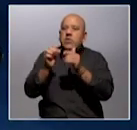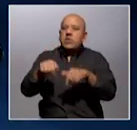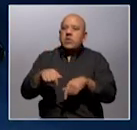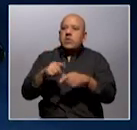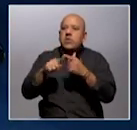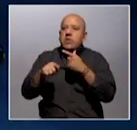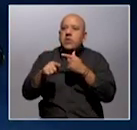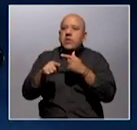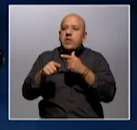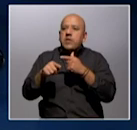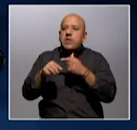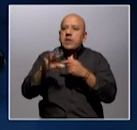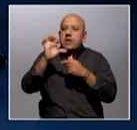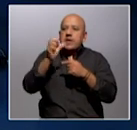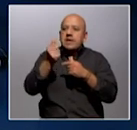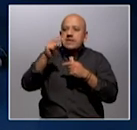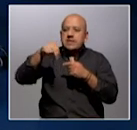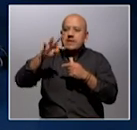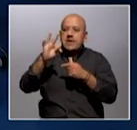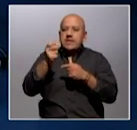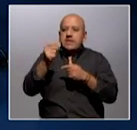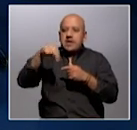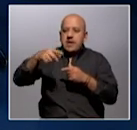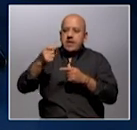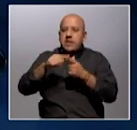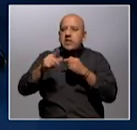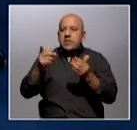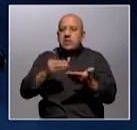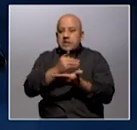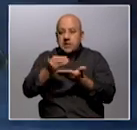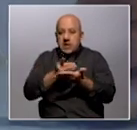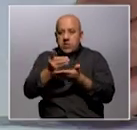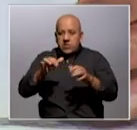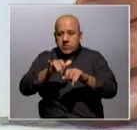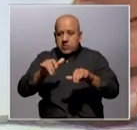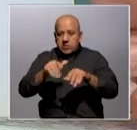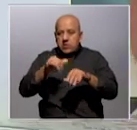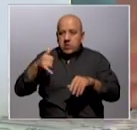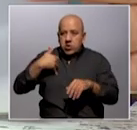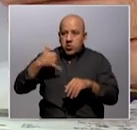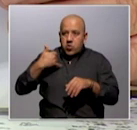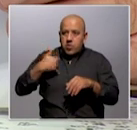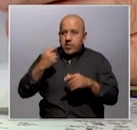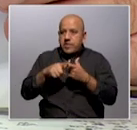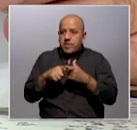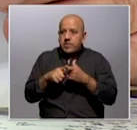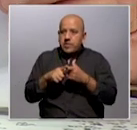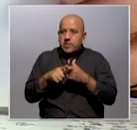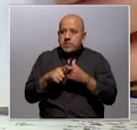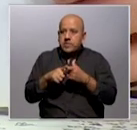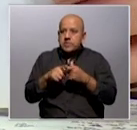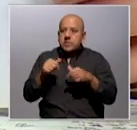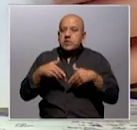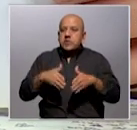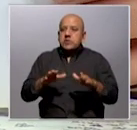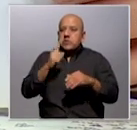hoy que es el de sebastián santana otro gran diseñador mucho más joven y digamos santana